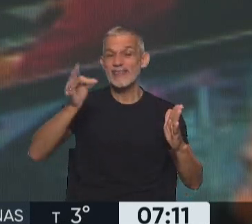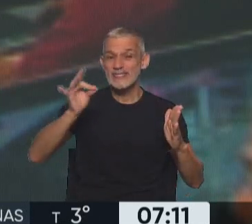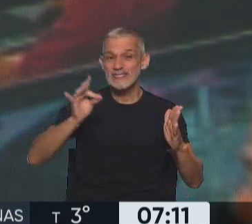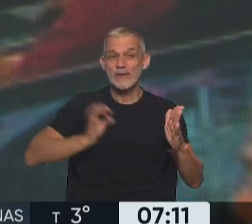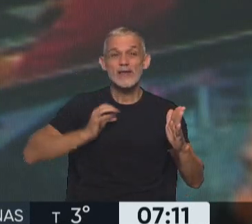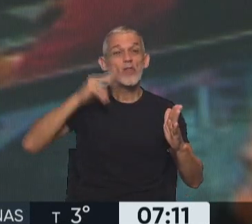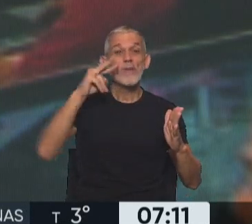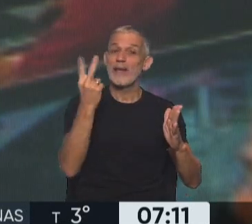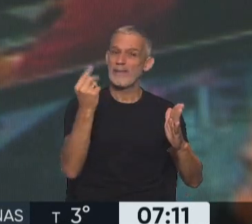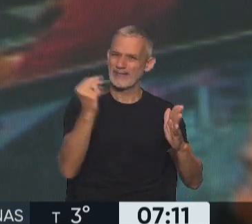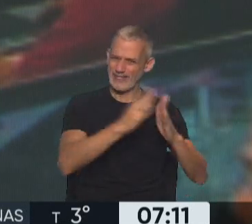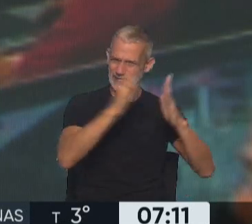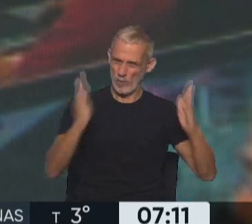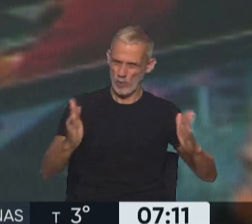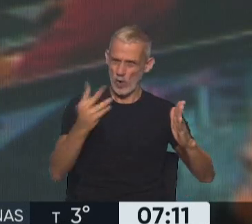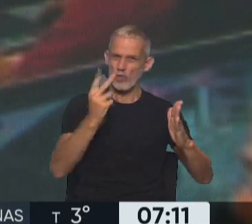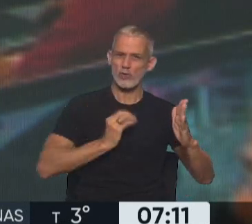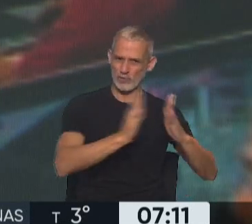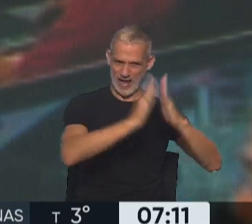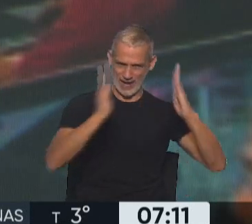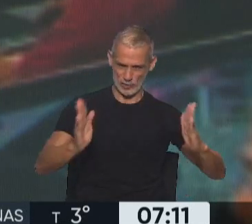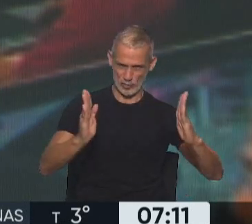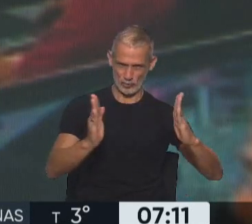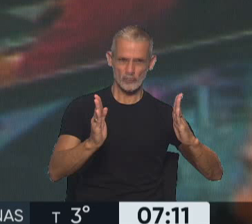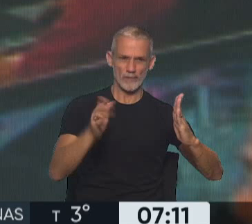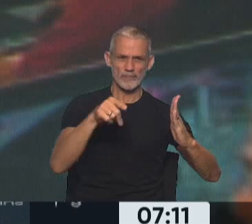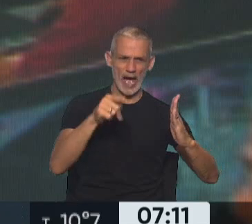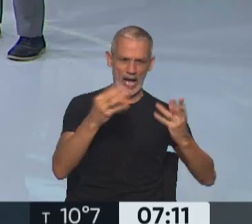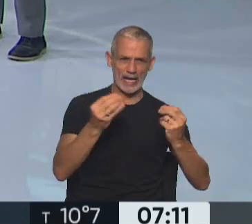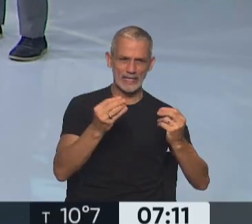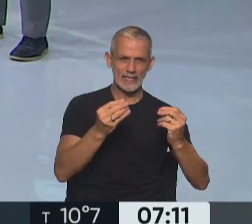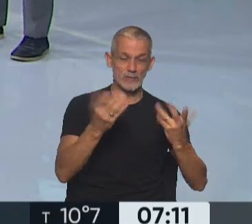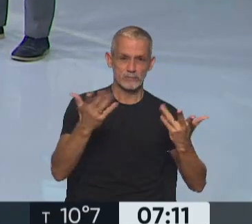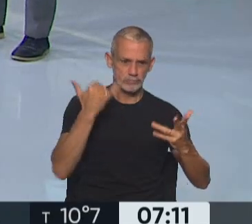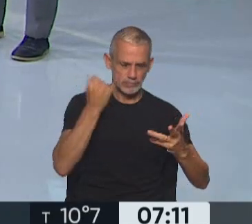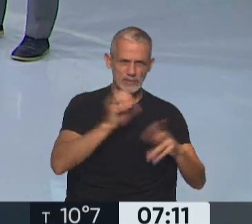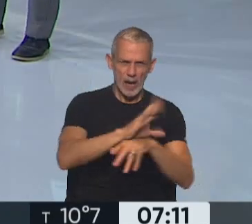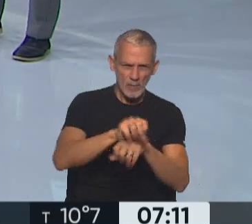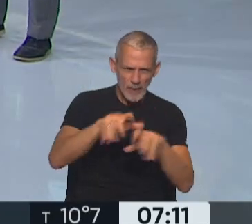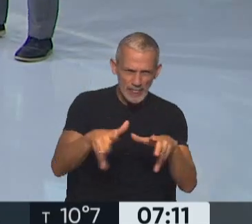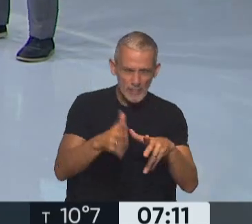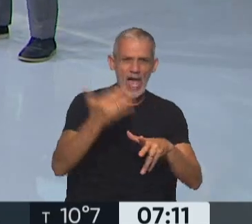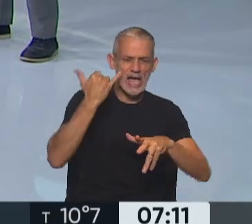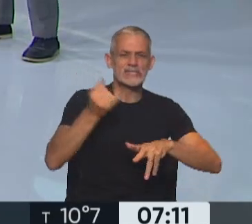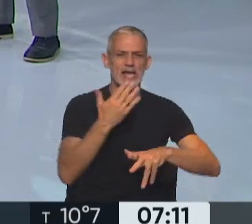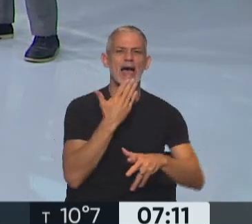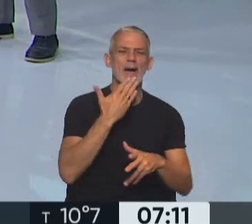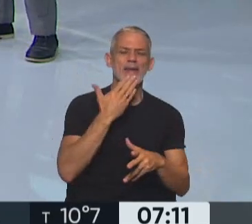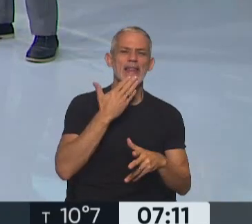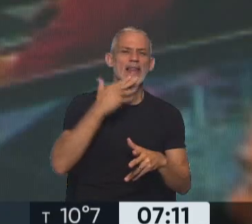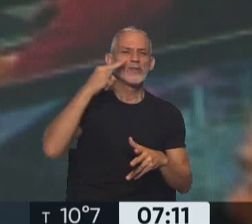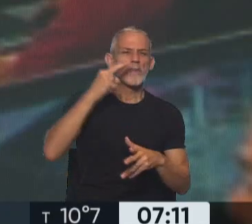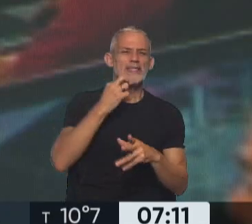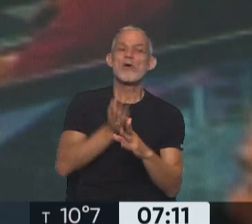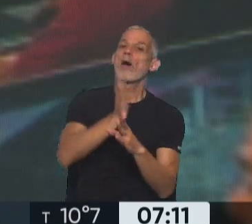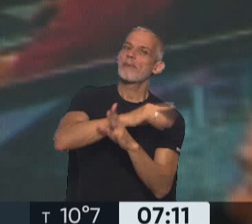de 2021. Son en esos 2 años donde se produce todo Abril, esto. ya estamos en pandemia. Abril de 2019, es un año antes